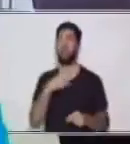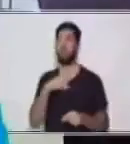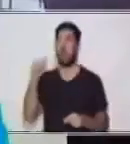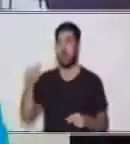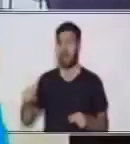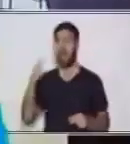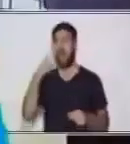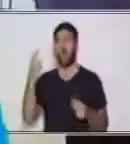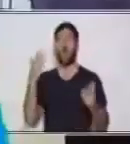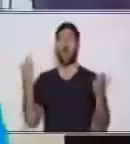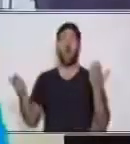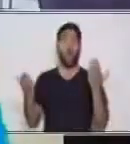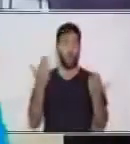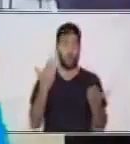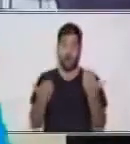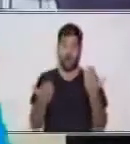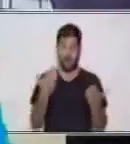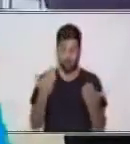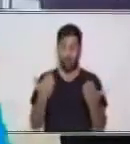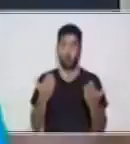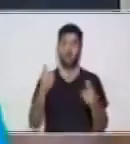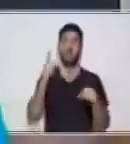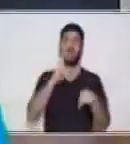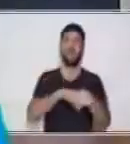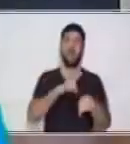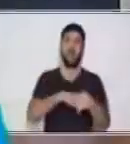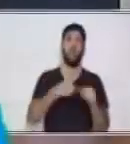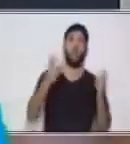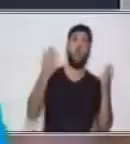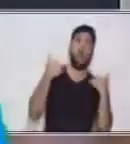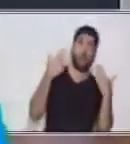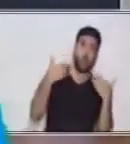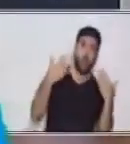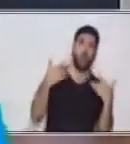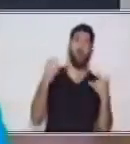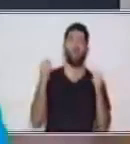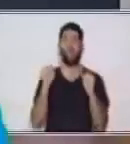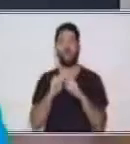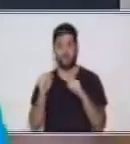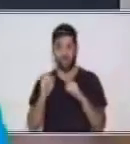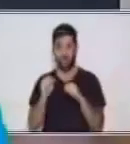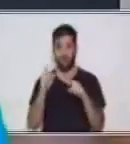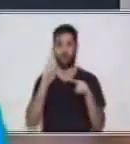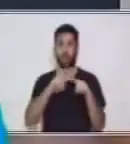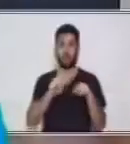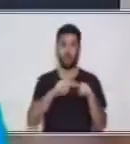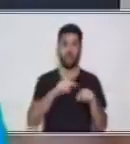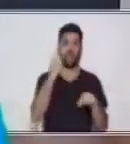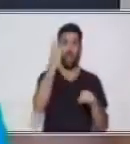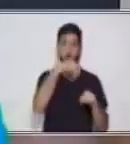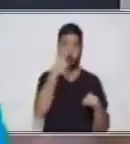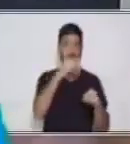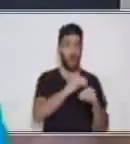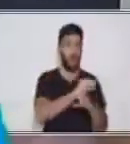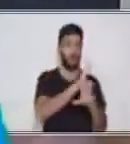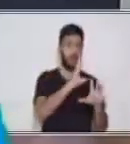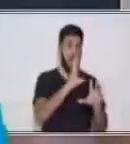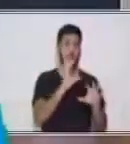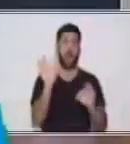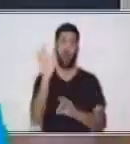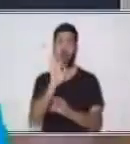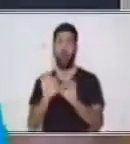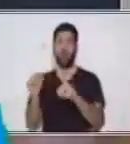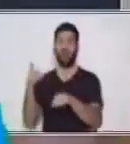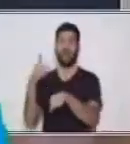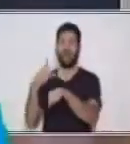Comparamos cómo estuvo la temperatura en una hora comparada con otra hora, ya sea por la tarde o en la misma